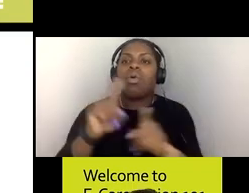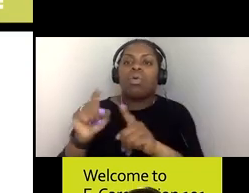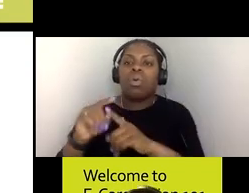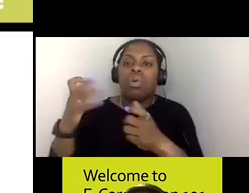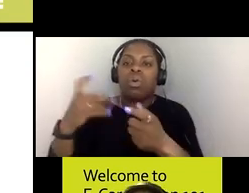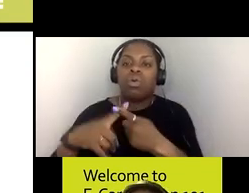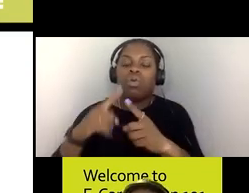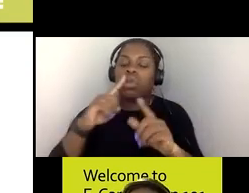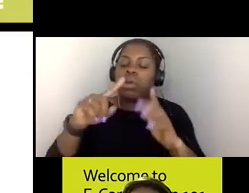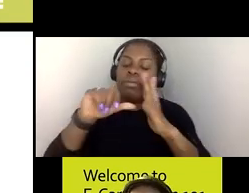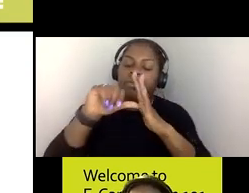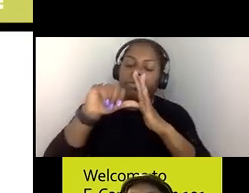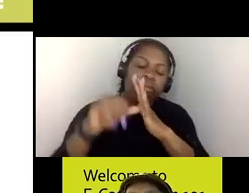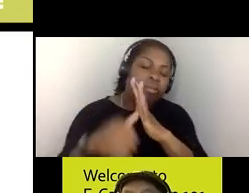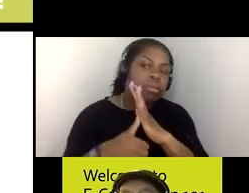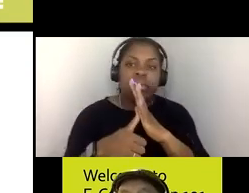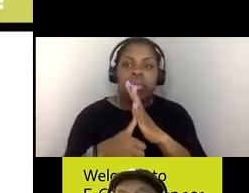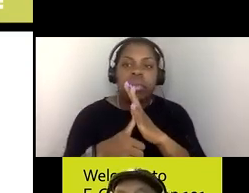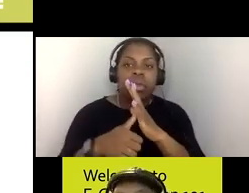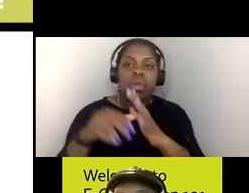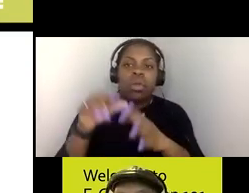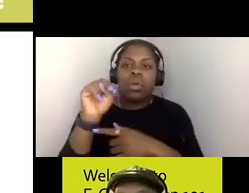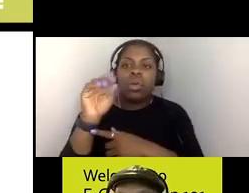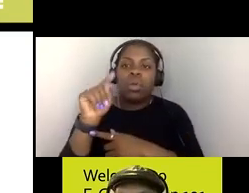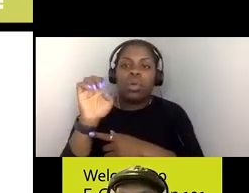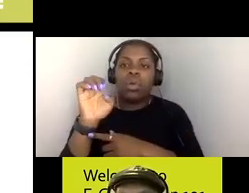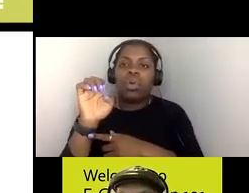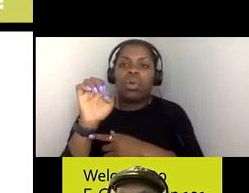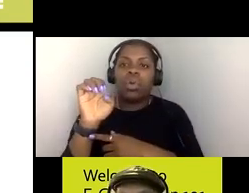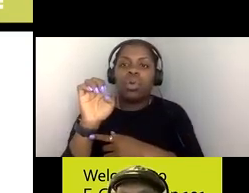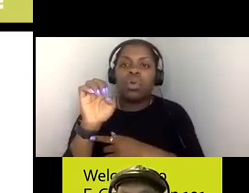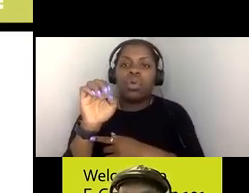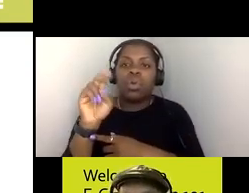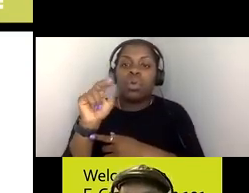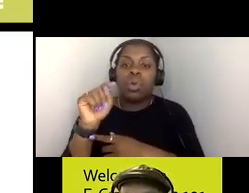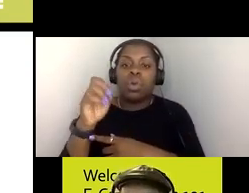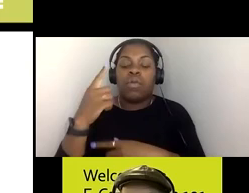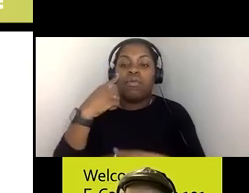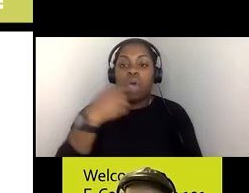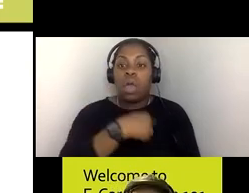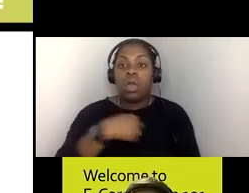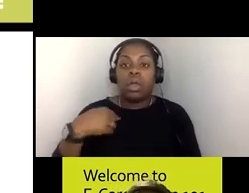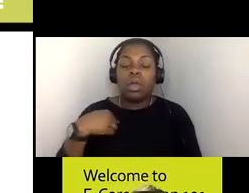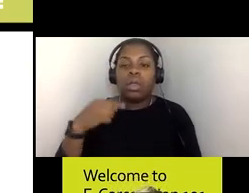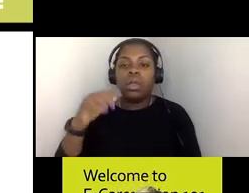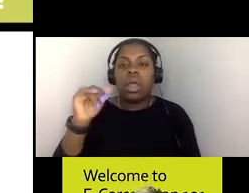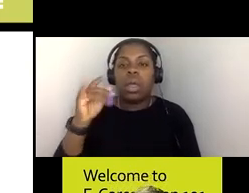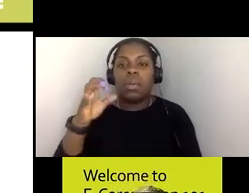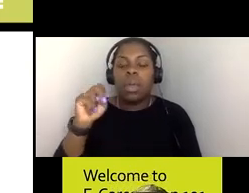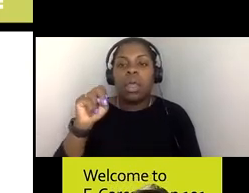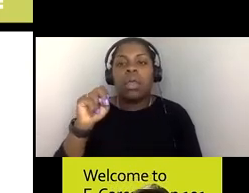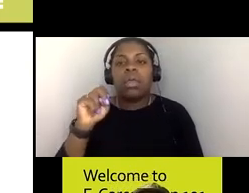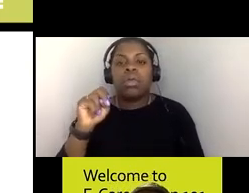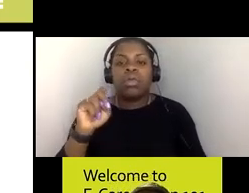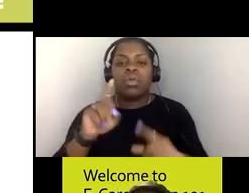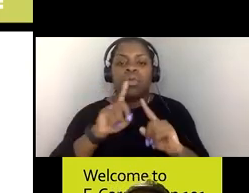I also want to. Y también quería destacar que la campaña No Tech for